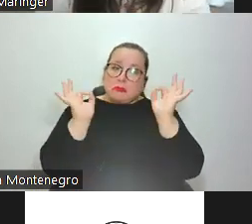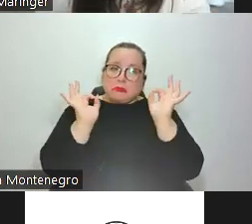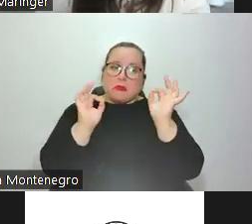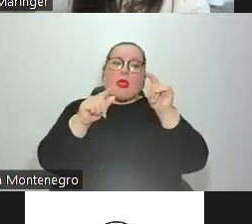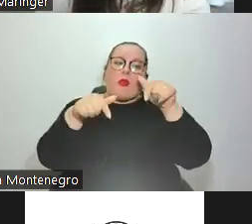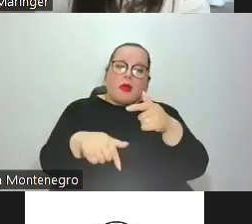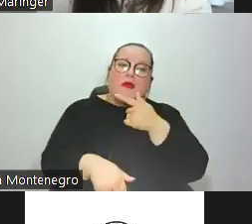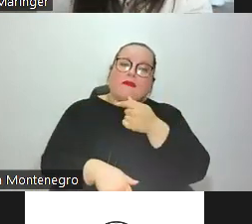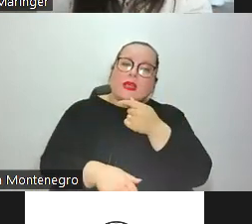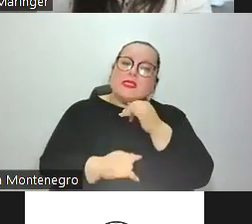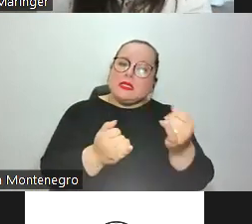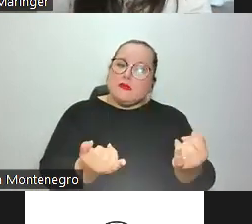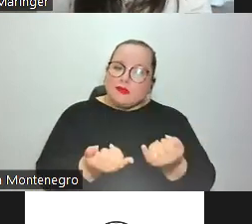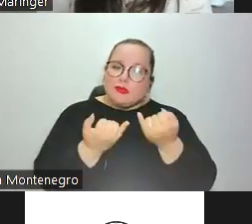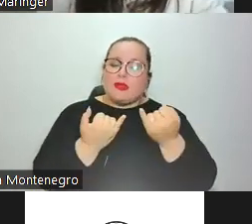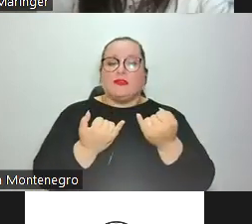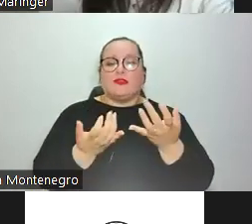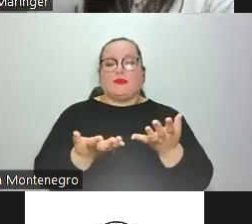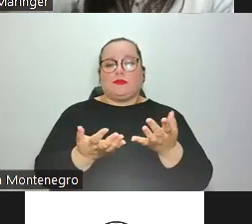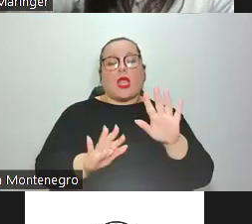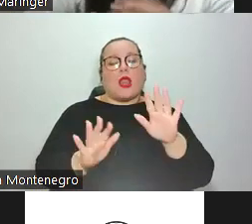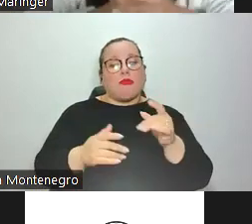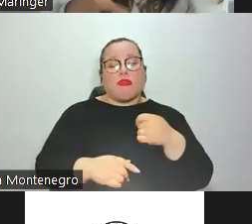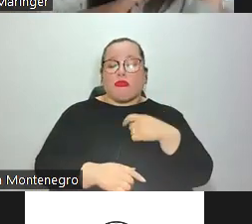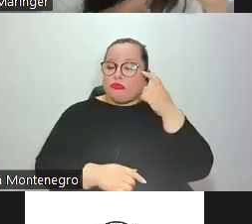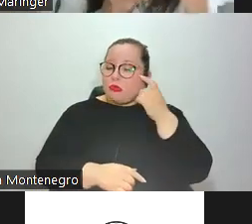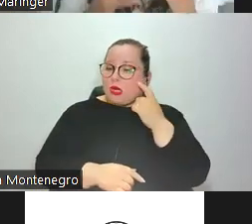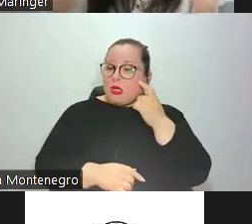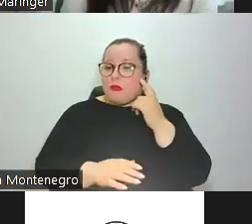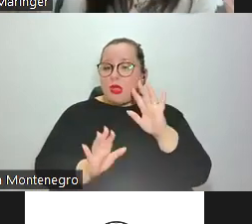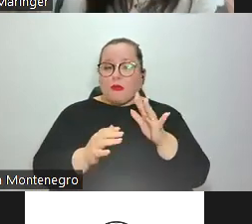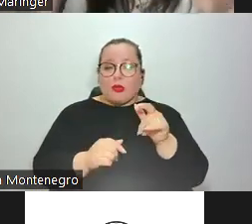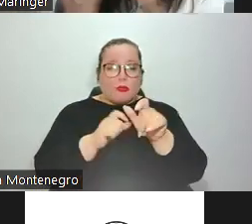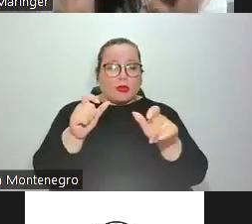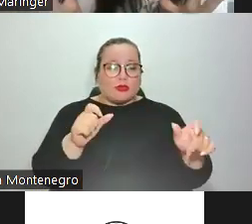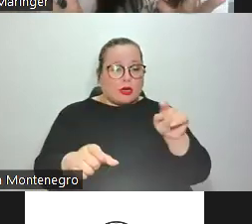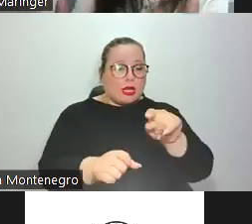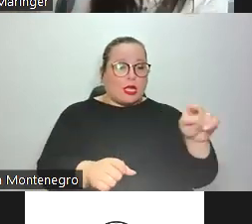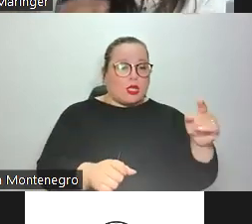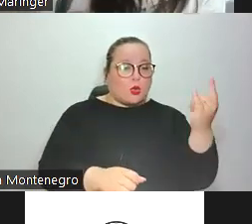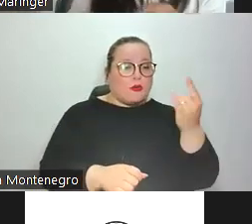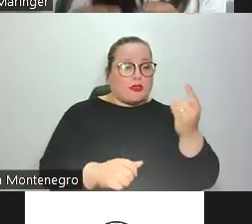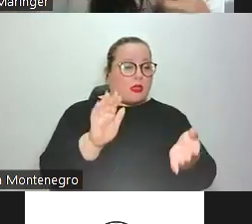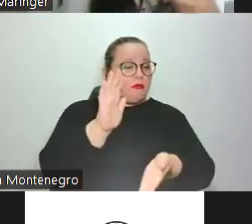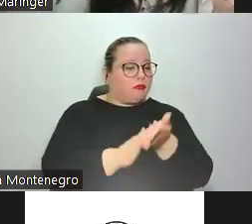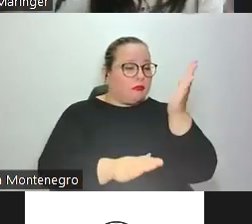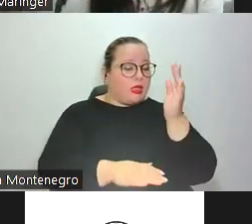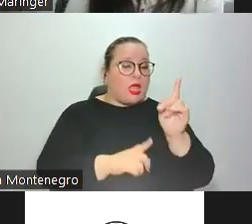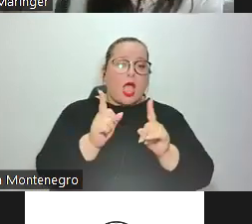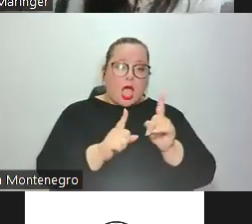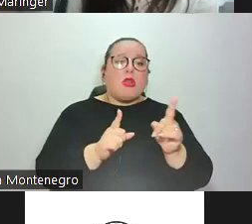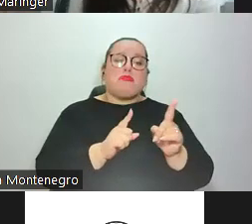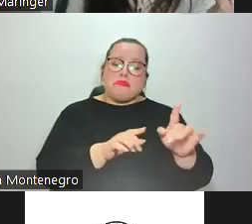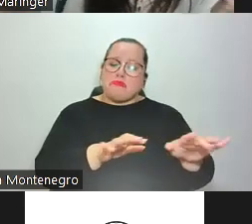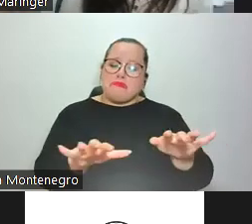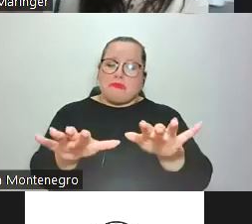la información, uno cree que de repente los chicos cuando están saliendo de la universidad lo saben. Hay unos que son más proactivos,